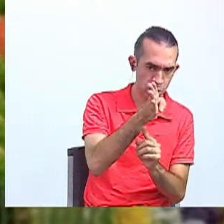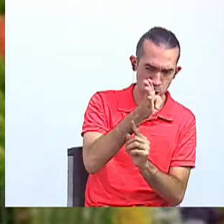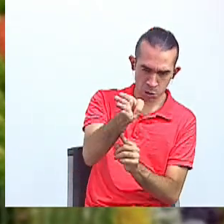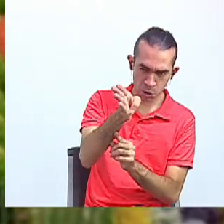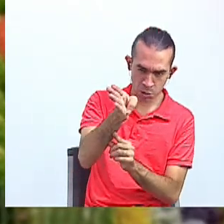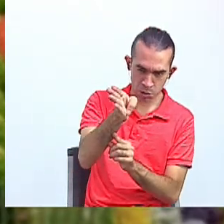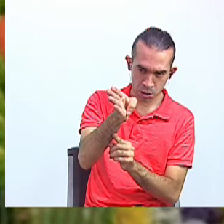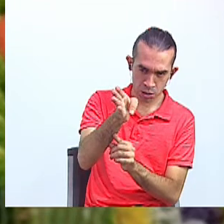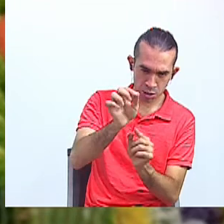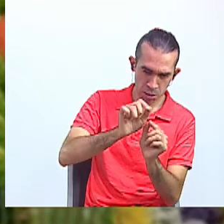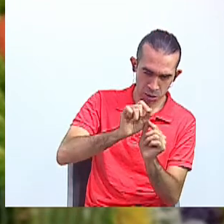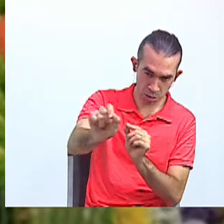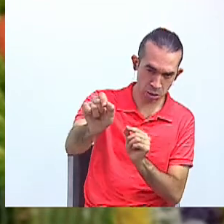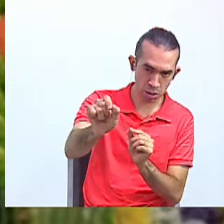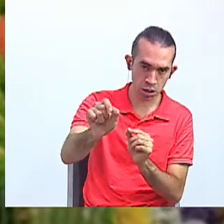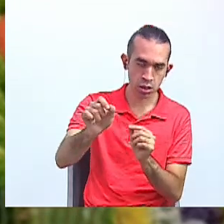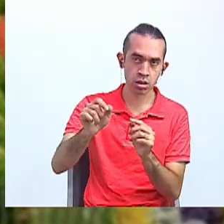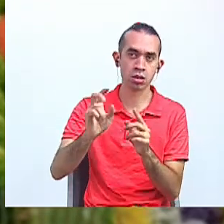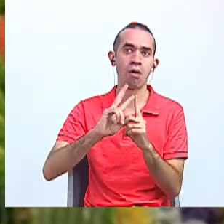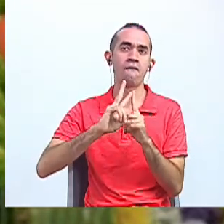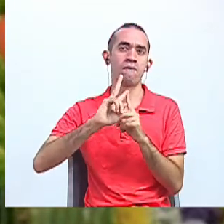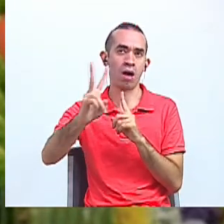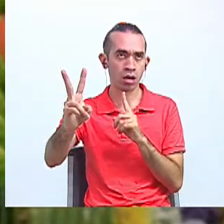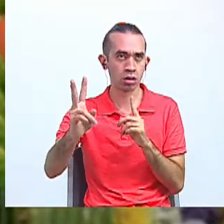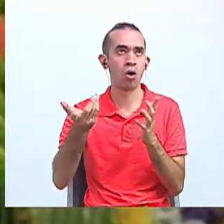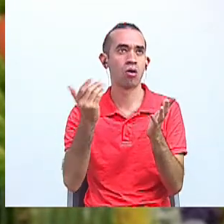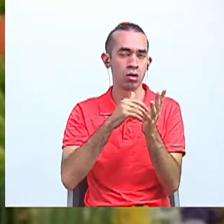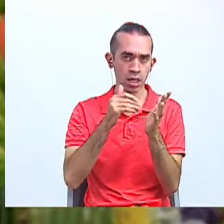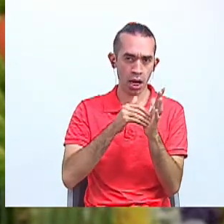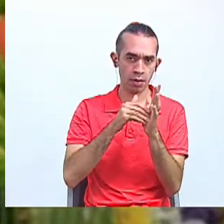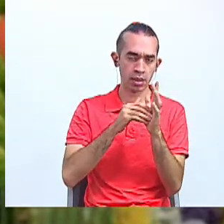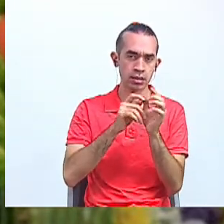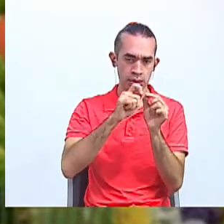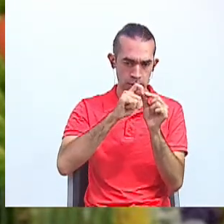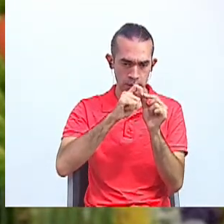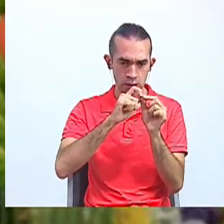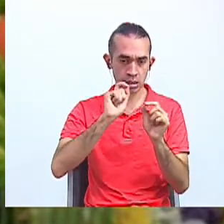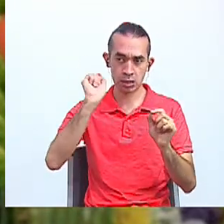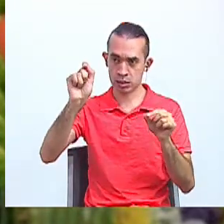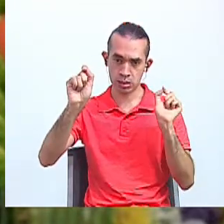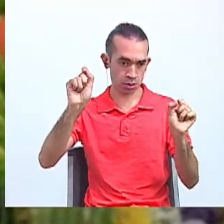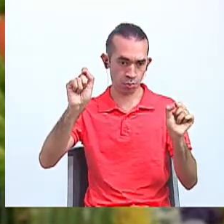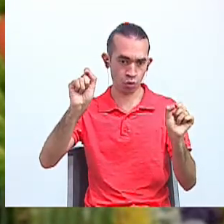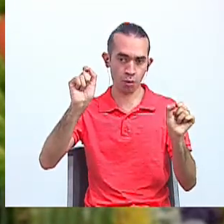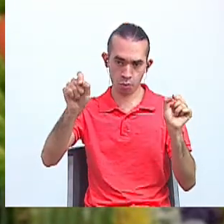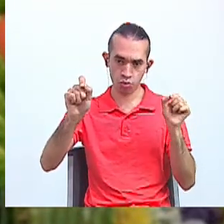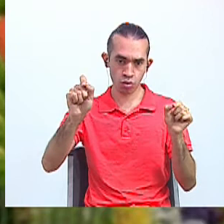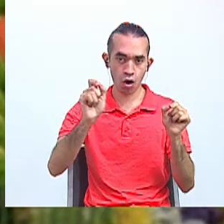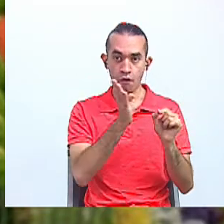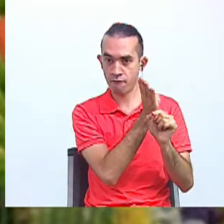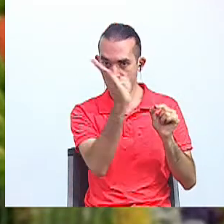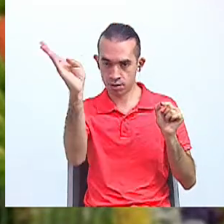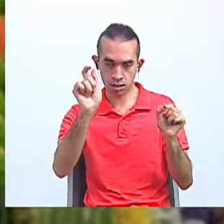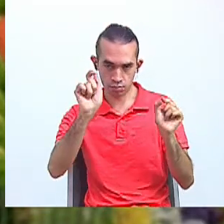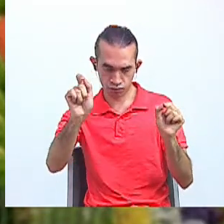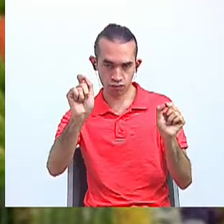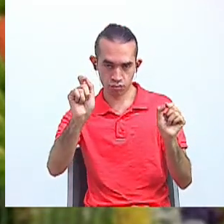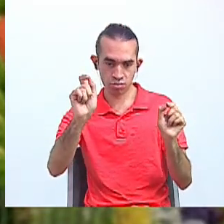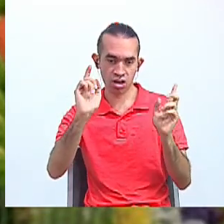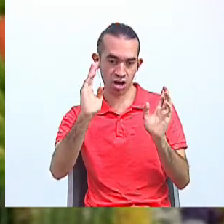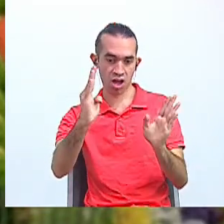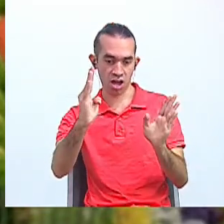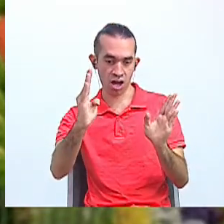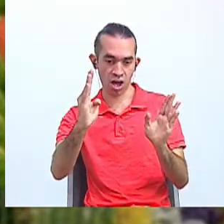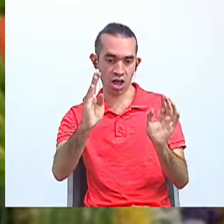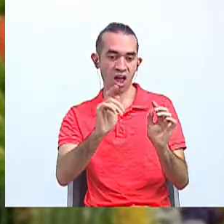sentidos. Un vector es un segmento de recta contado a partir de un punto del espacio cuya longitud representa a